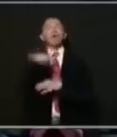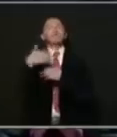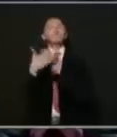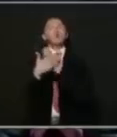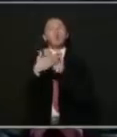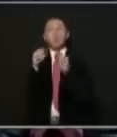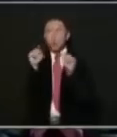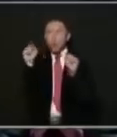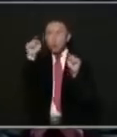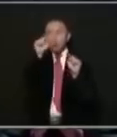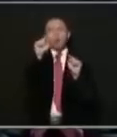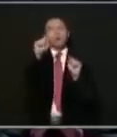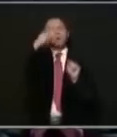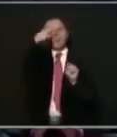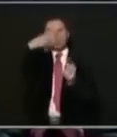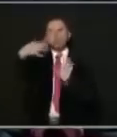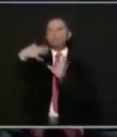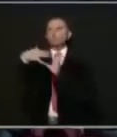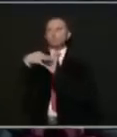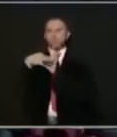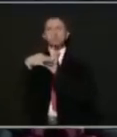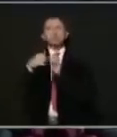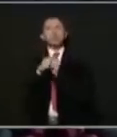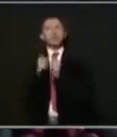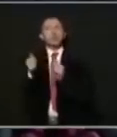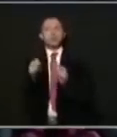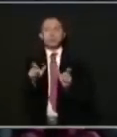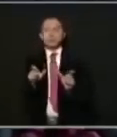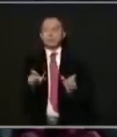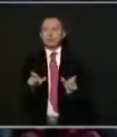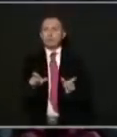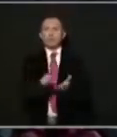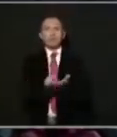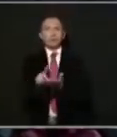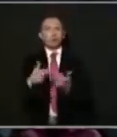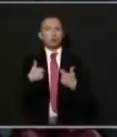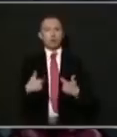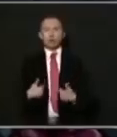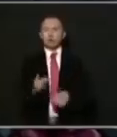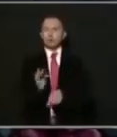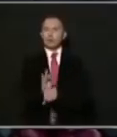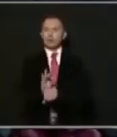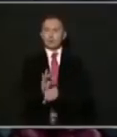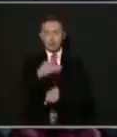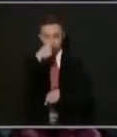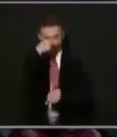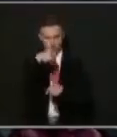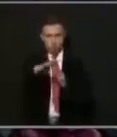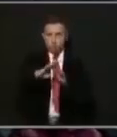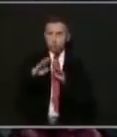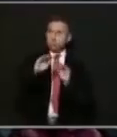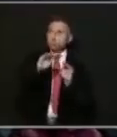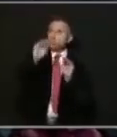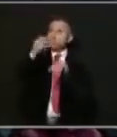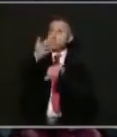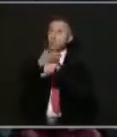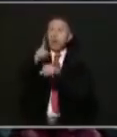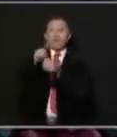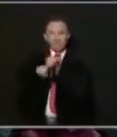de los derechos humanos de nuestros paisanos. No están